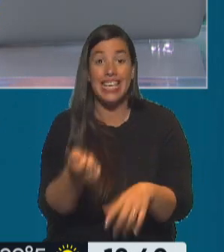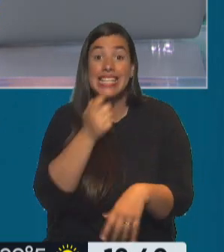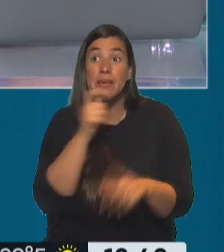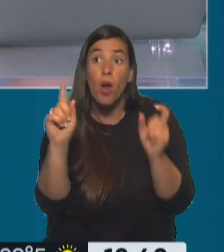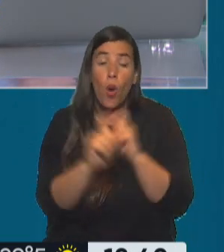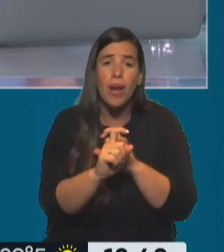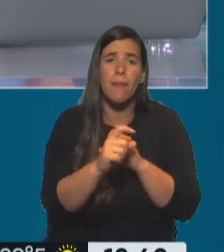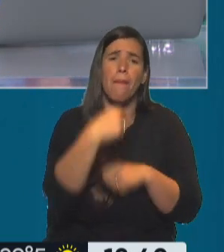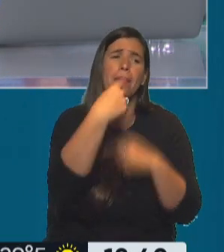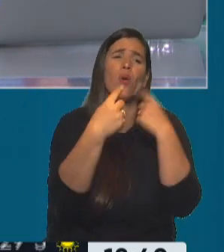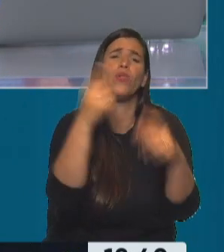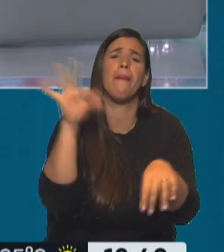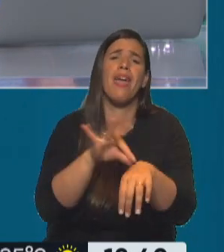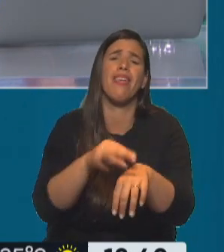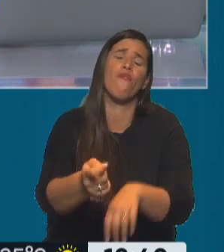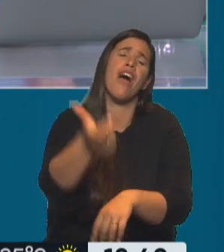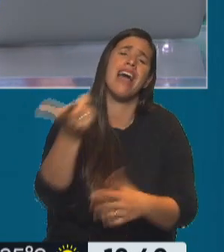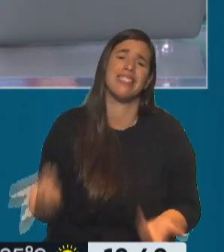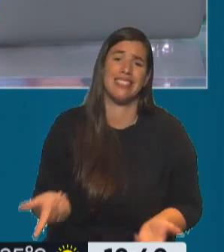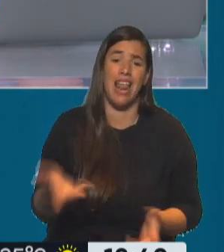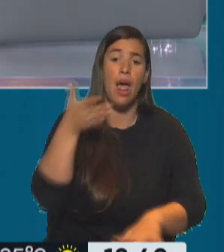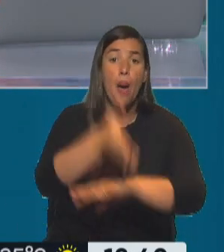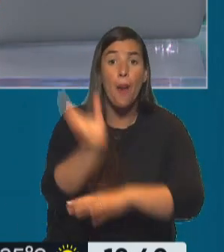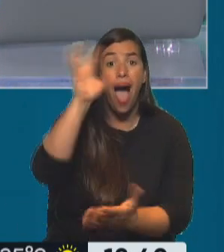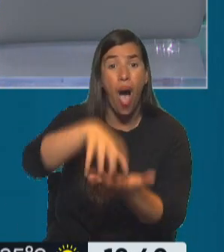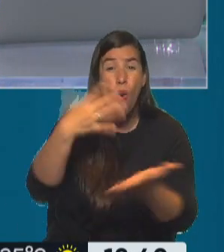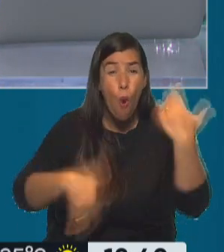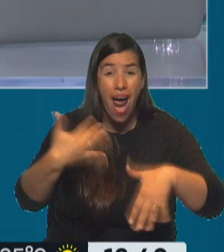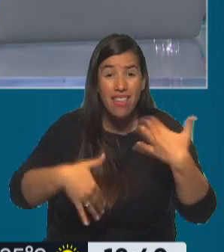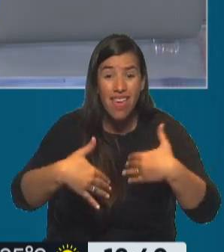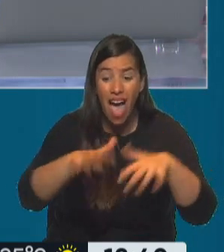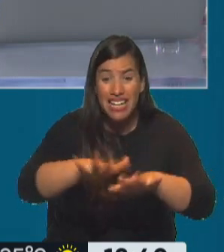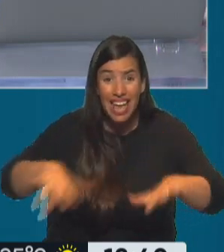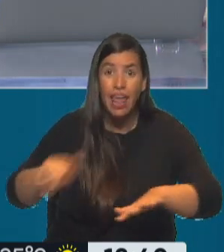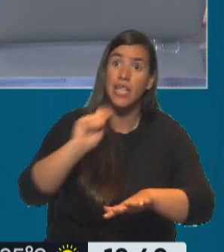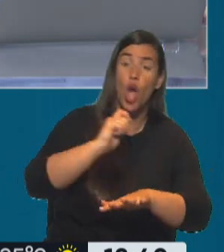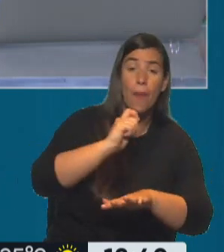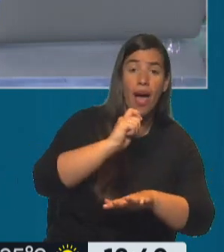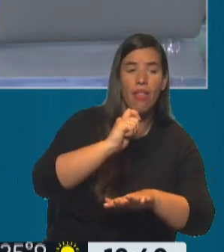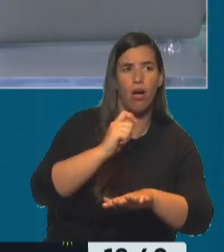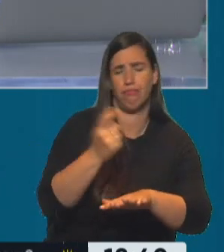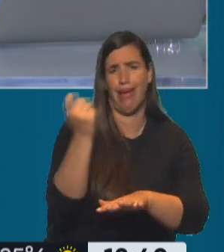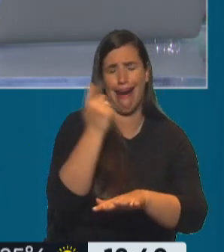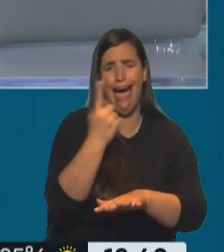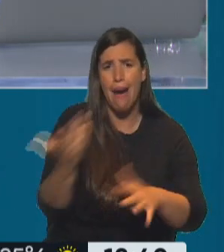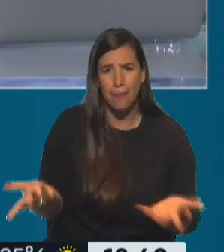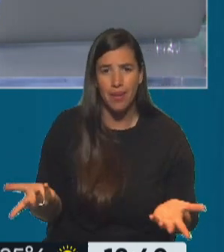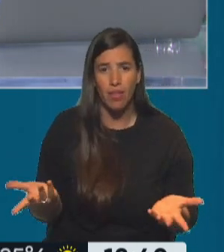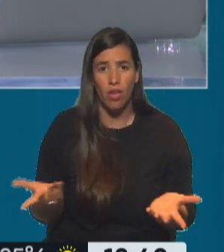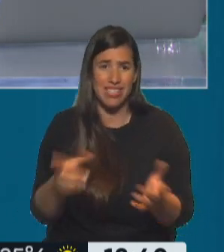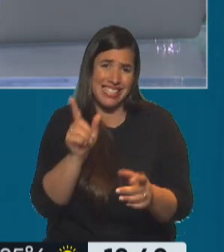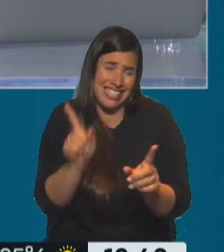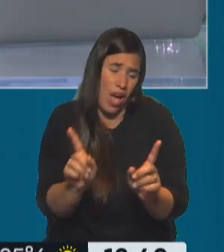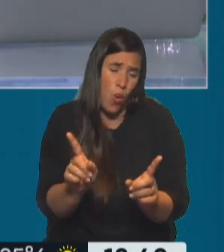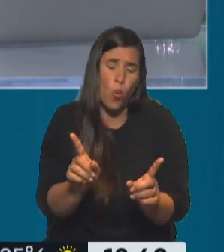al médico, es lo más fácil de todo. Va a una guardia y le hacen el hisopado a los chicos. Usted se lo debe haber hecho a sus hijos. Claro, ¿sí? Está con dolor de garganta,